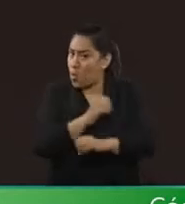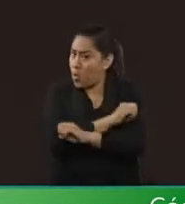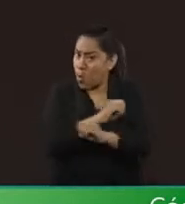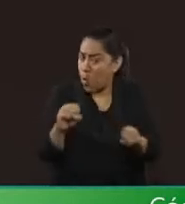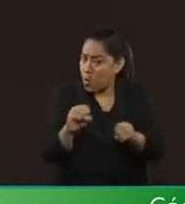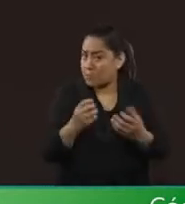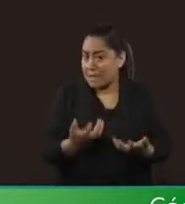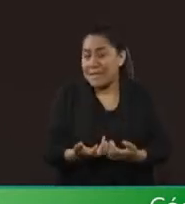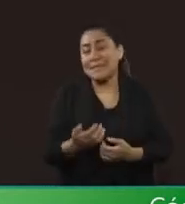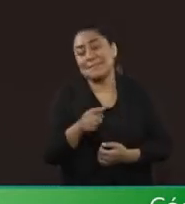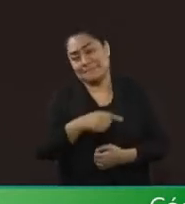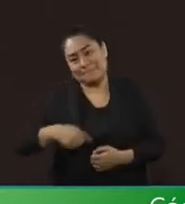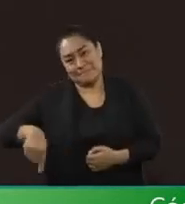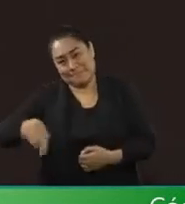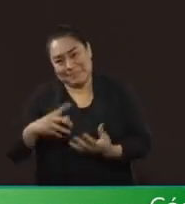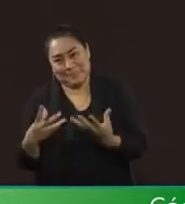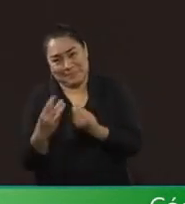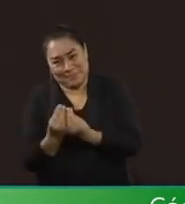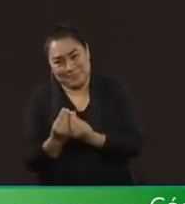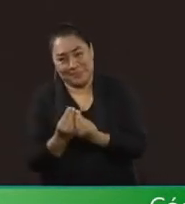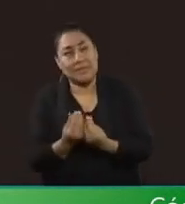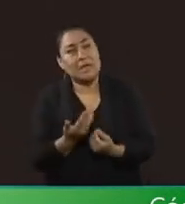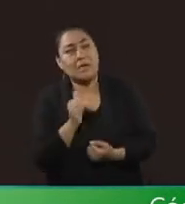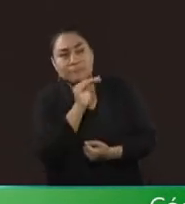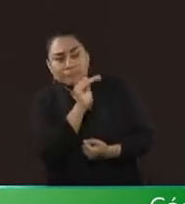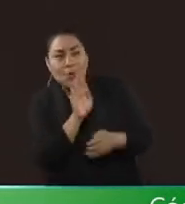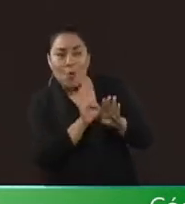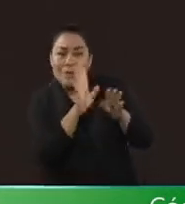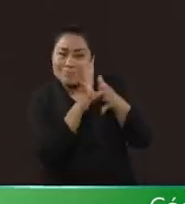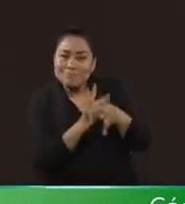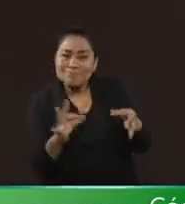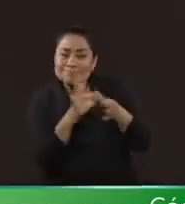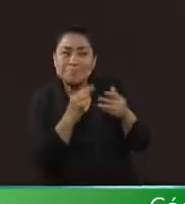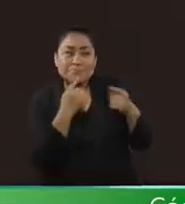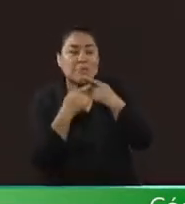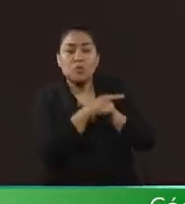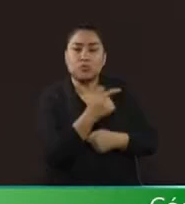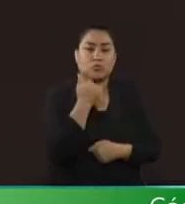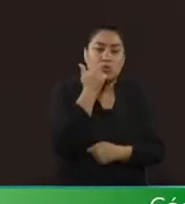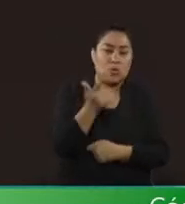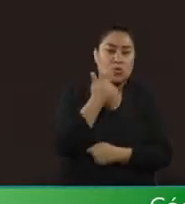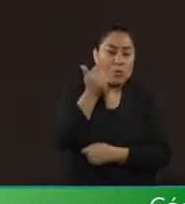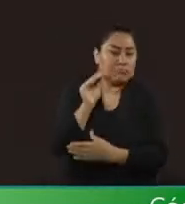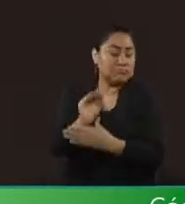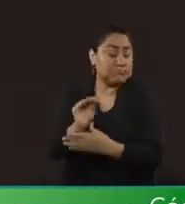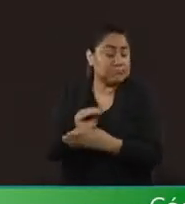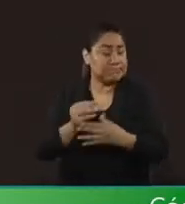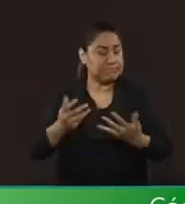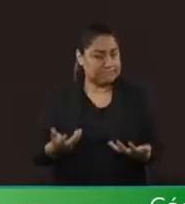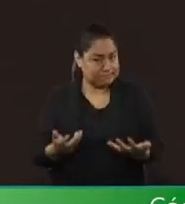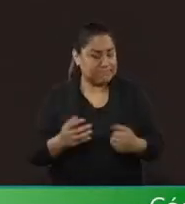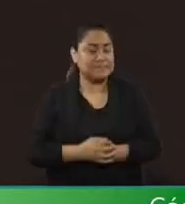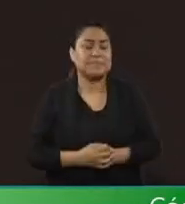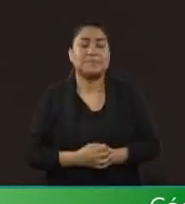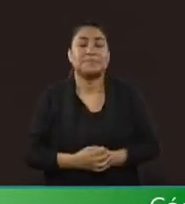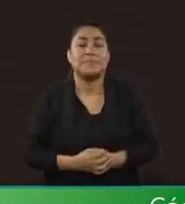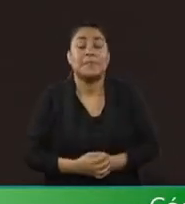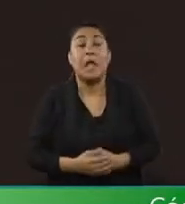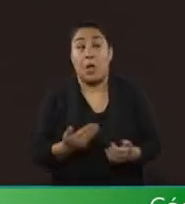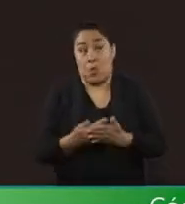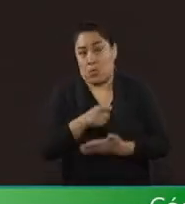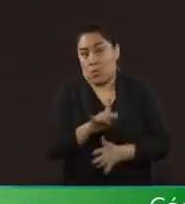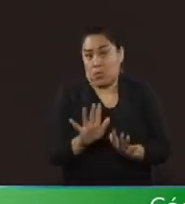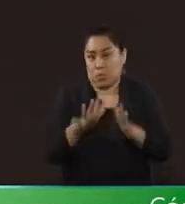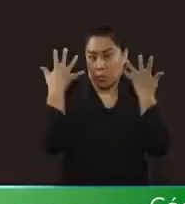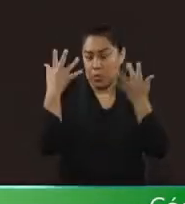sin permitirnos a la oposición discutir nuestros argumentos y puntos de vista. En otras palabras, su premura